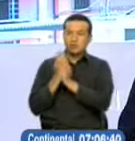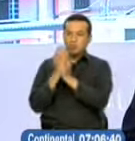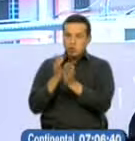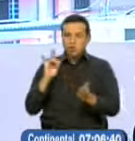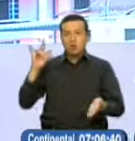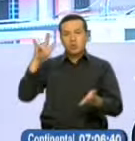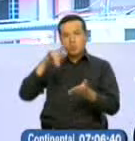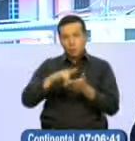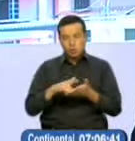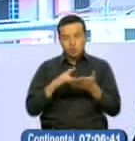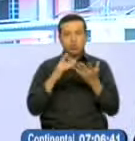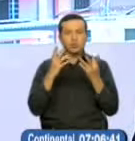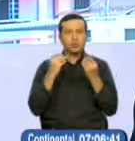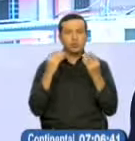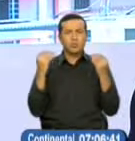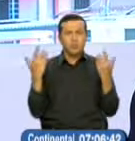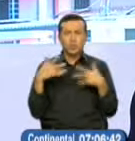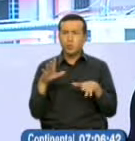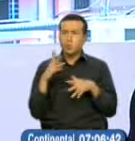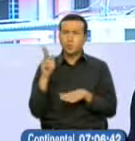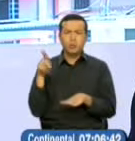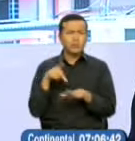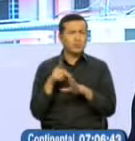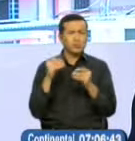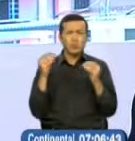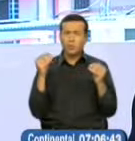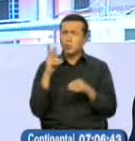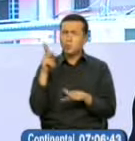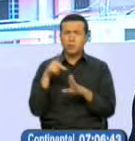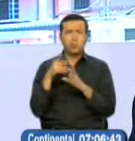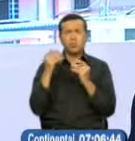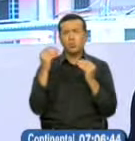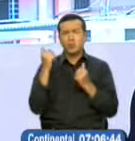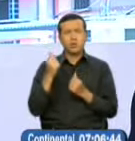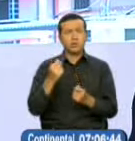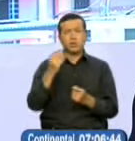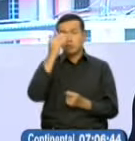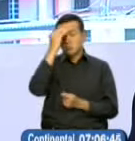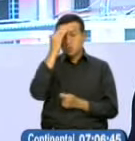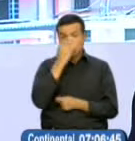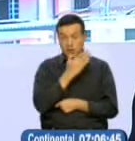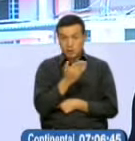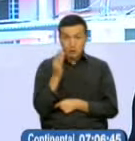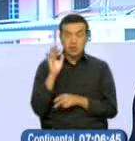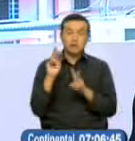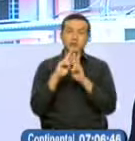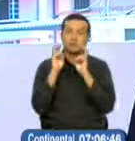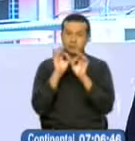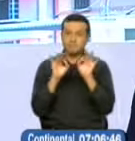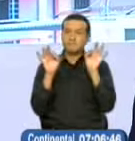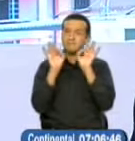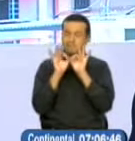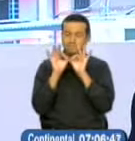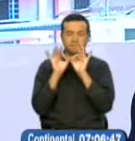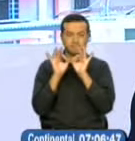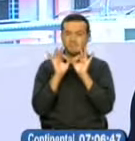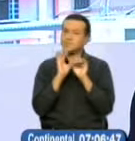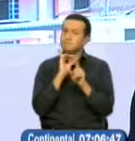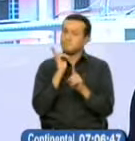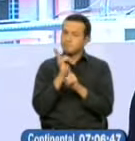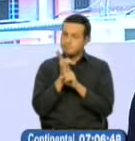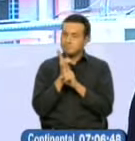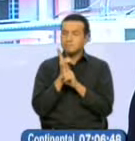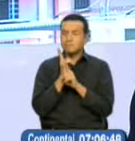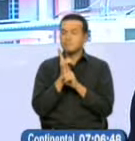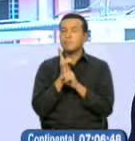aeropuertos, la capacidad del talento humano, cuánto se ha invertido en educación? Eso tiene que ver con tema de competitividad. Pero obviamente también se